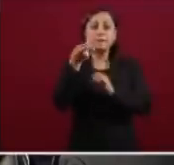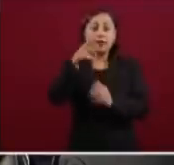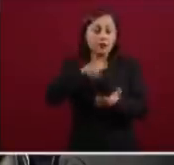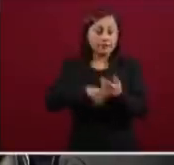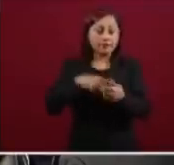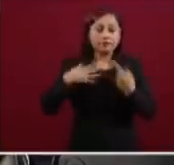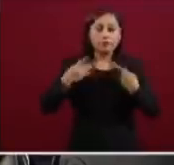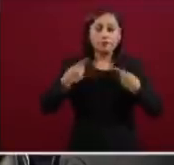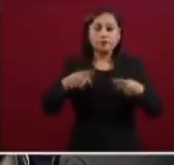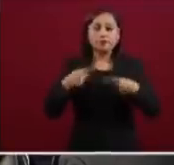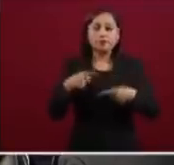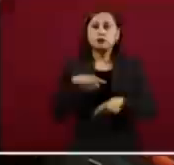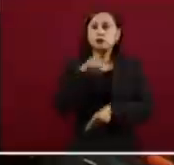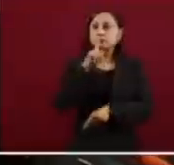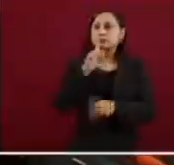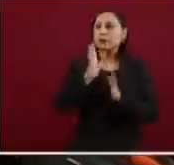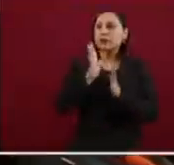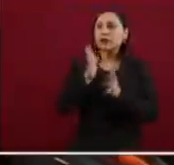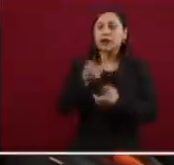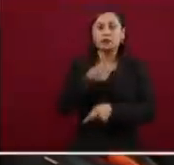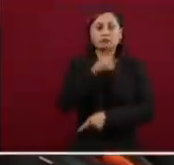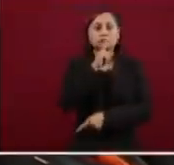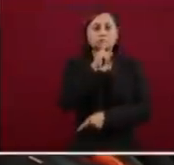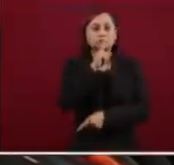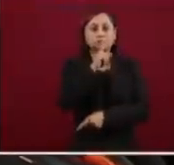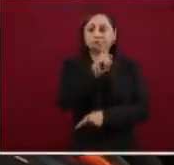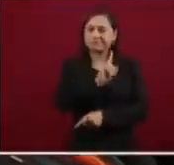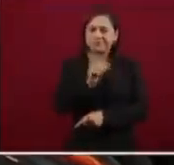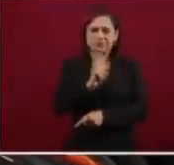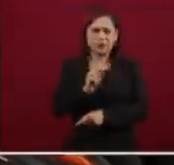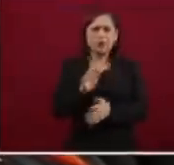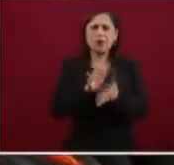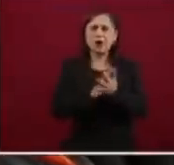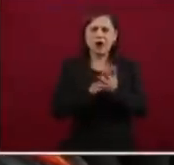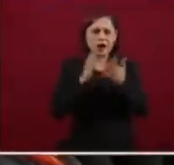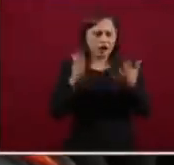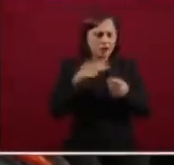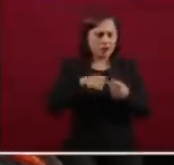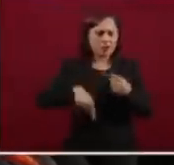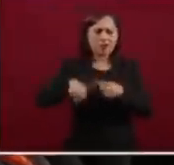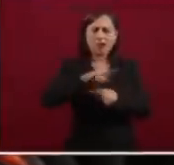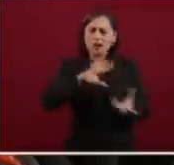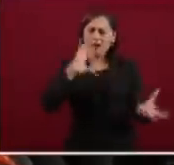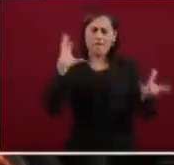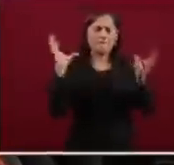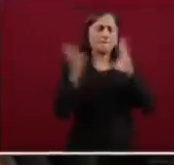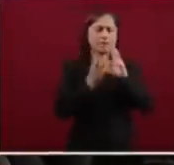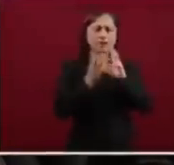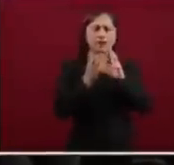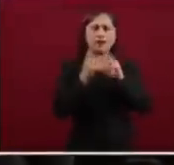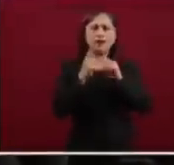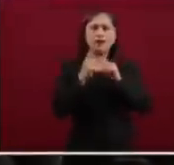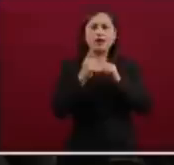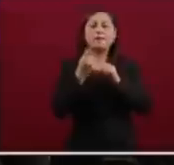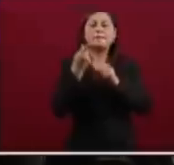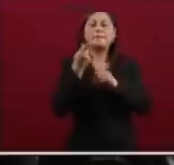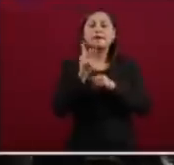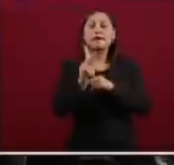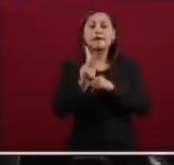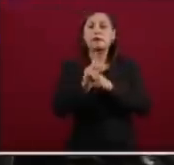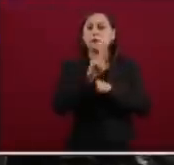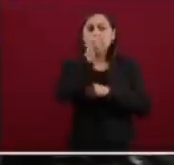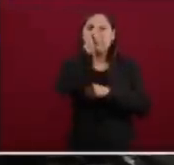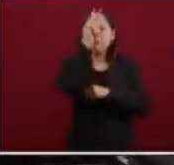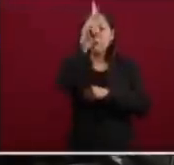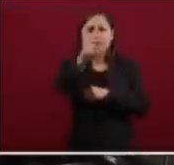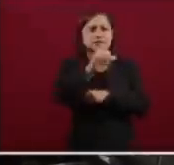y ahora sin una confrontación armada sin violencia se está llevando a cabo